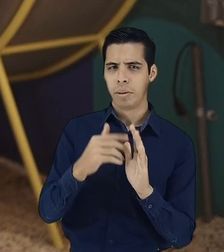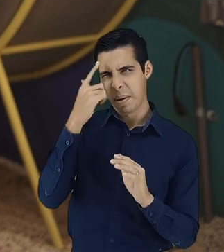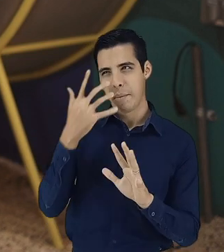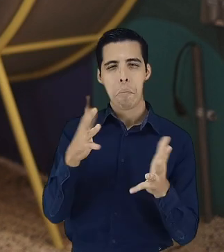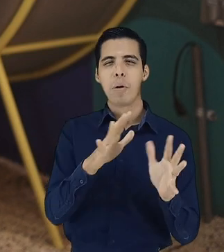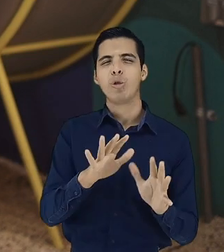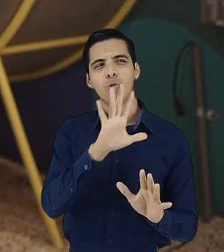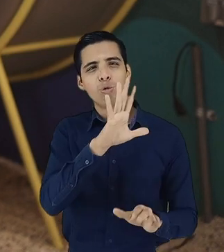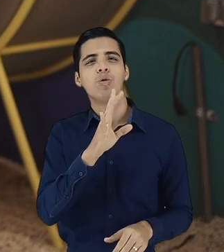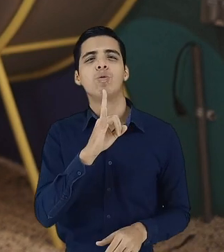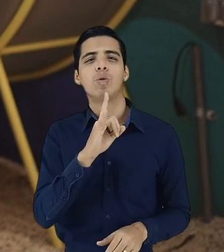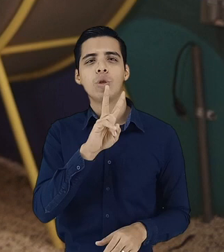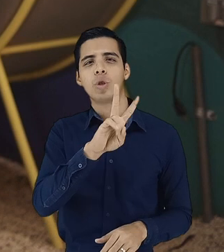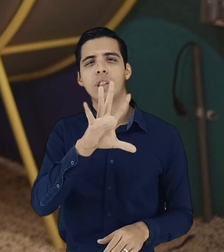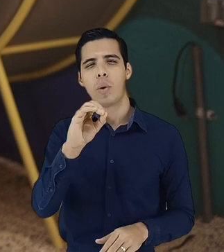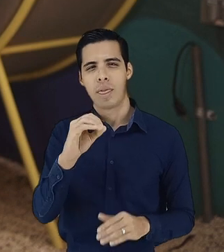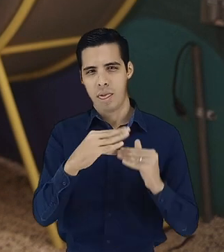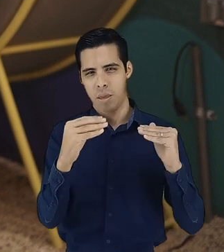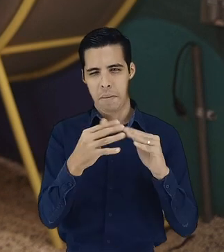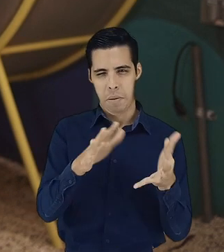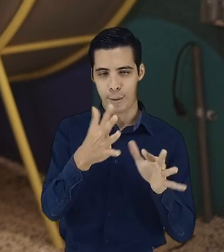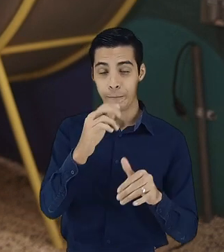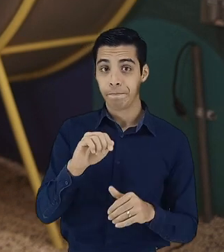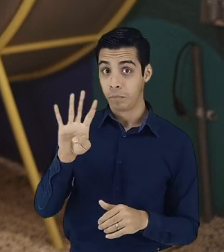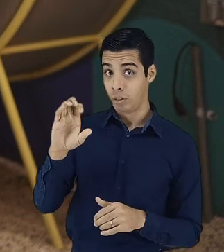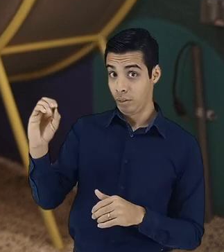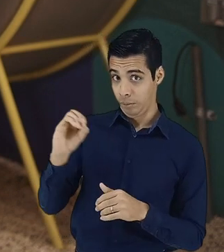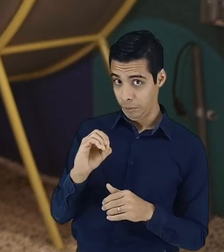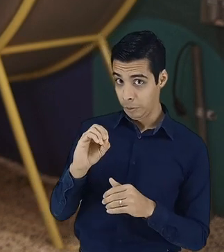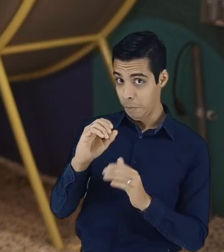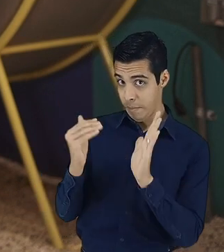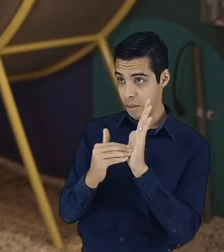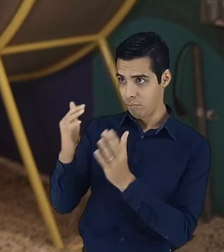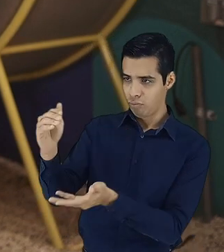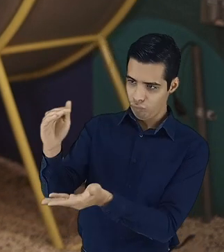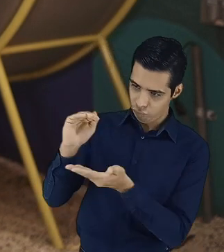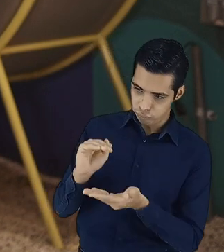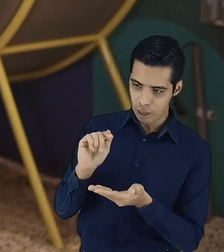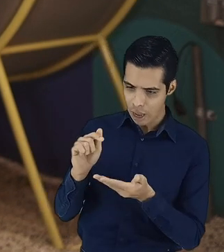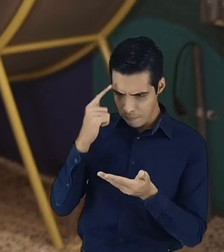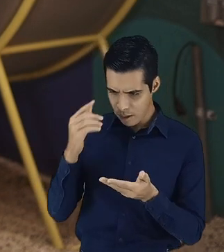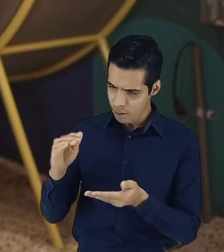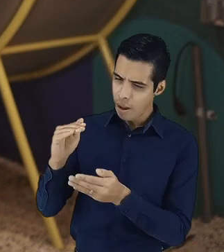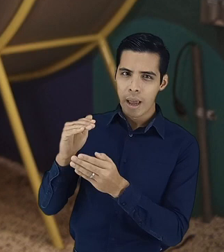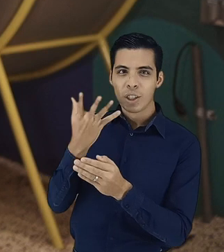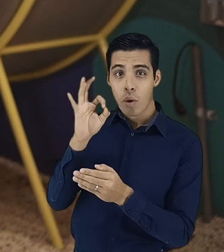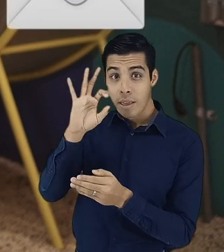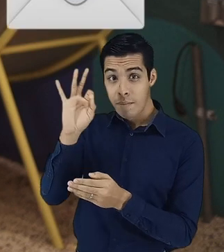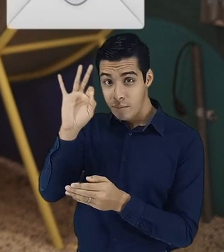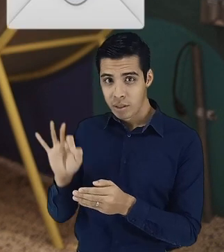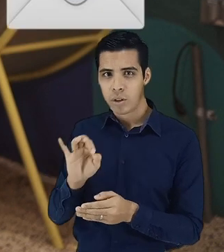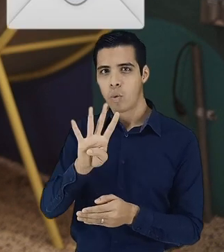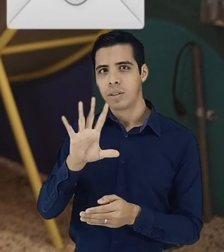250 dólares aproximadamente. Entonces serían 450.000 pesos en tu sobre de necesidades, 270 en el sobre de deseos